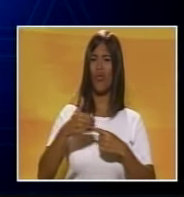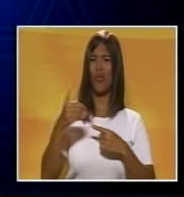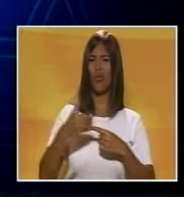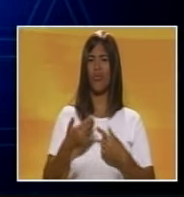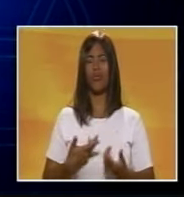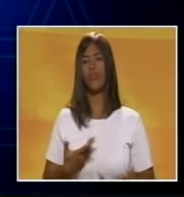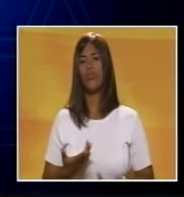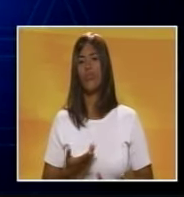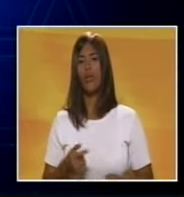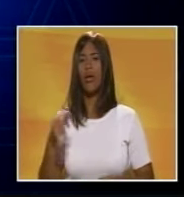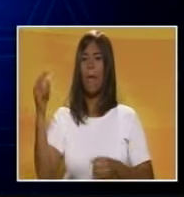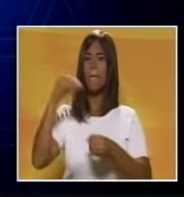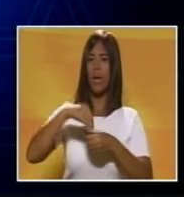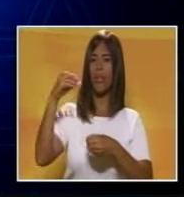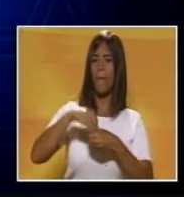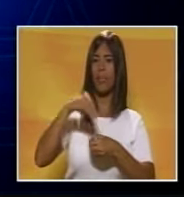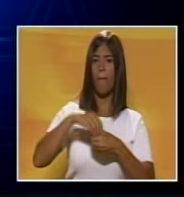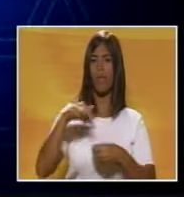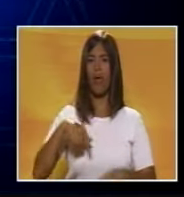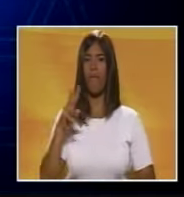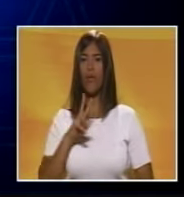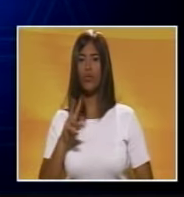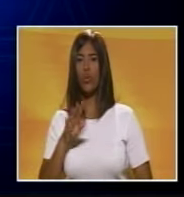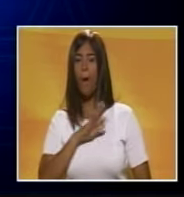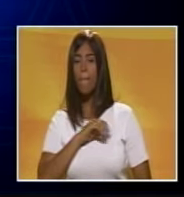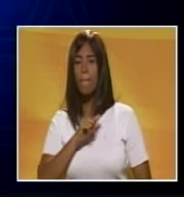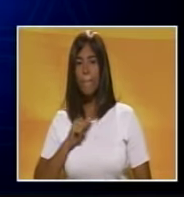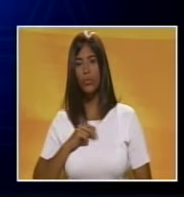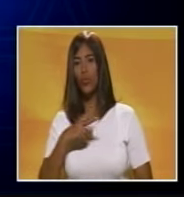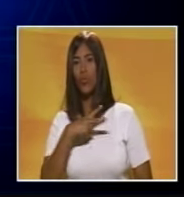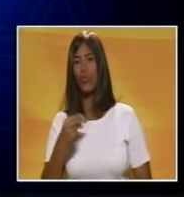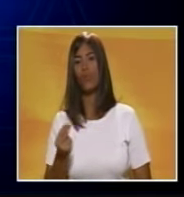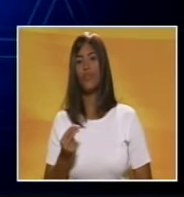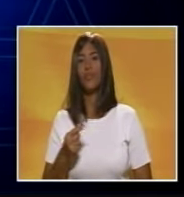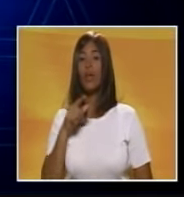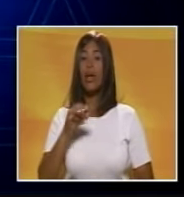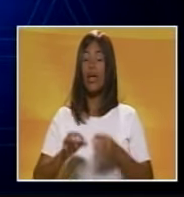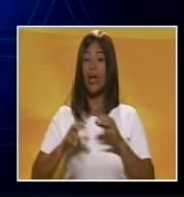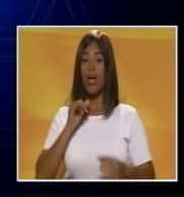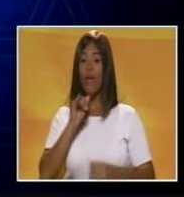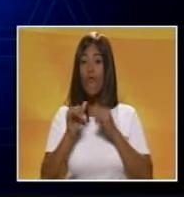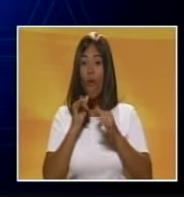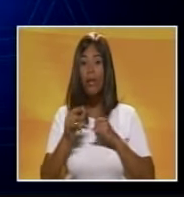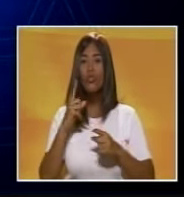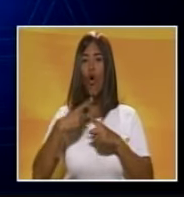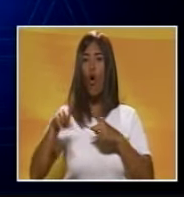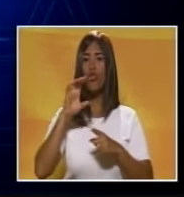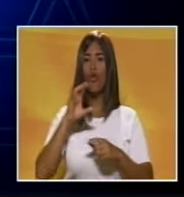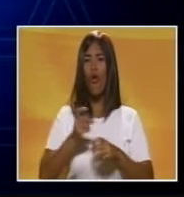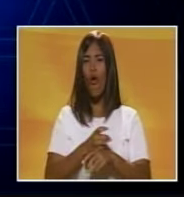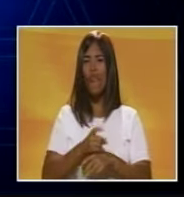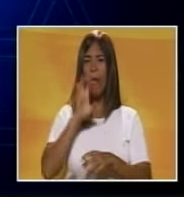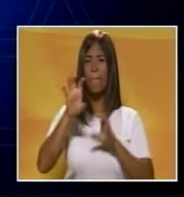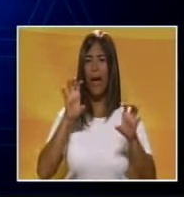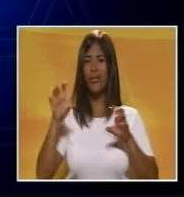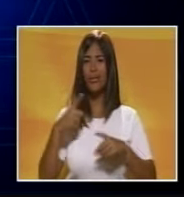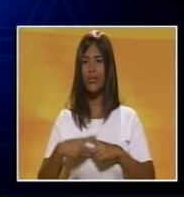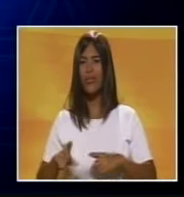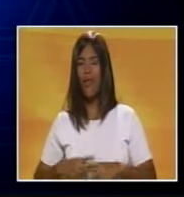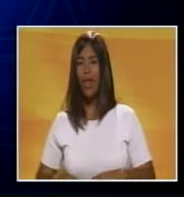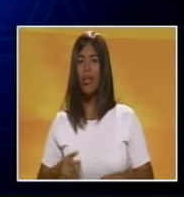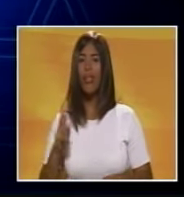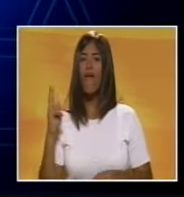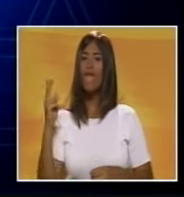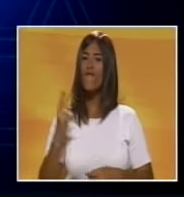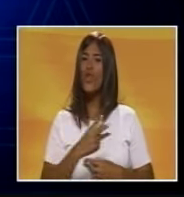vergonzoso intervencionismo en los asuntos internos de Venezuela. Aseguró que las declaraciones de los gobiernos de otros países sobre el tema viola el